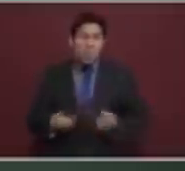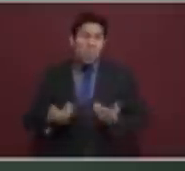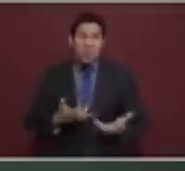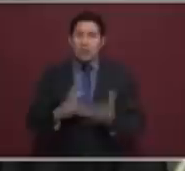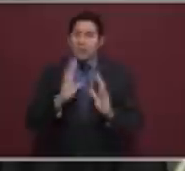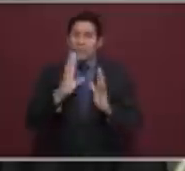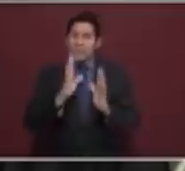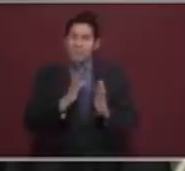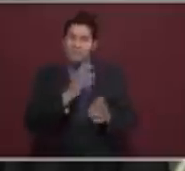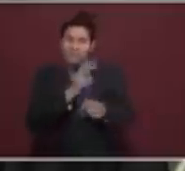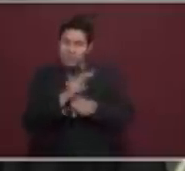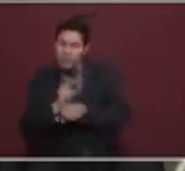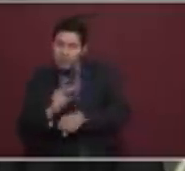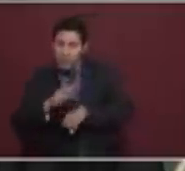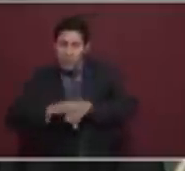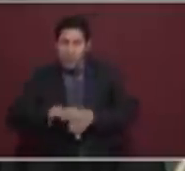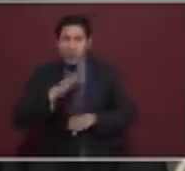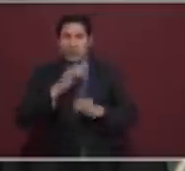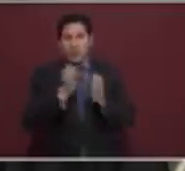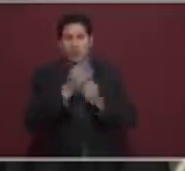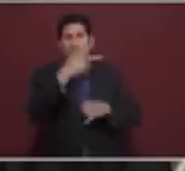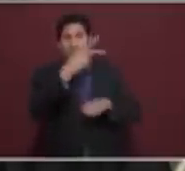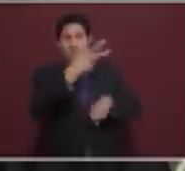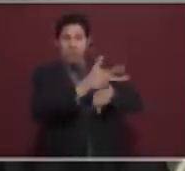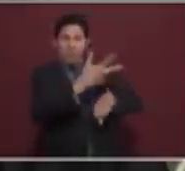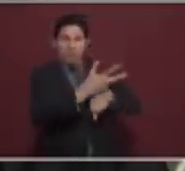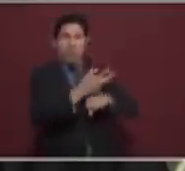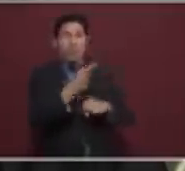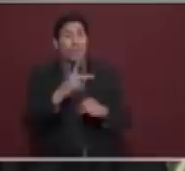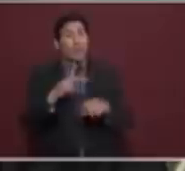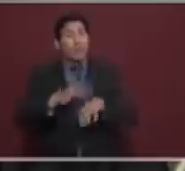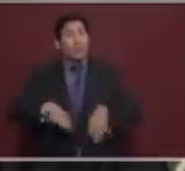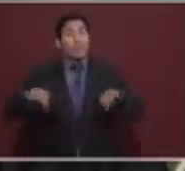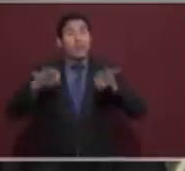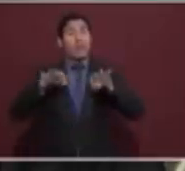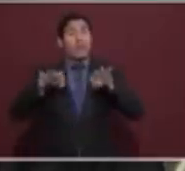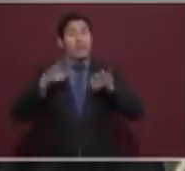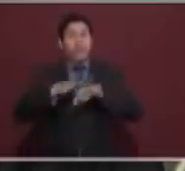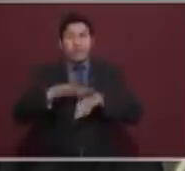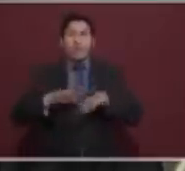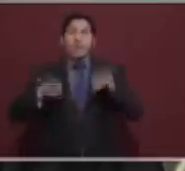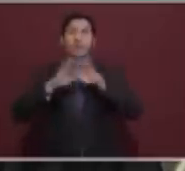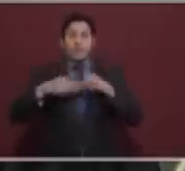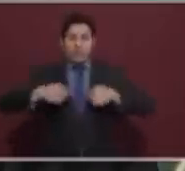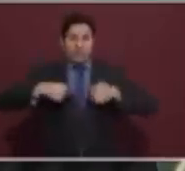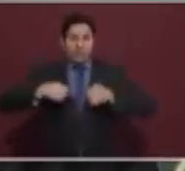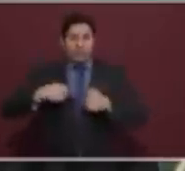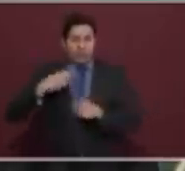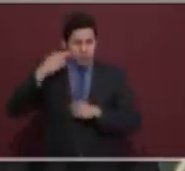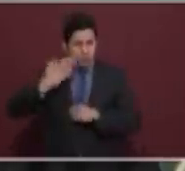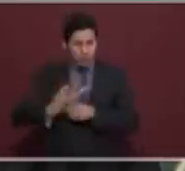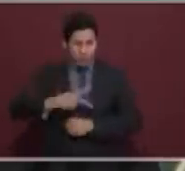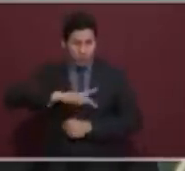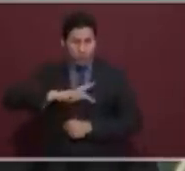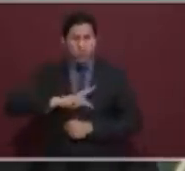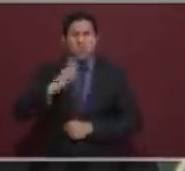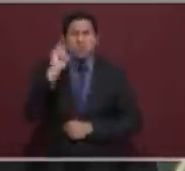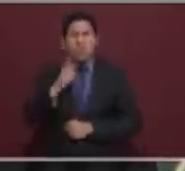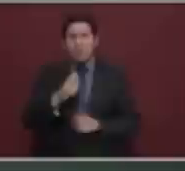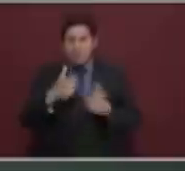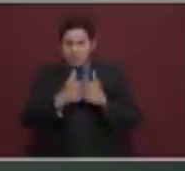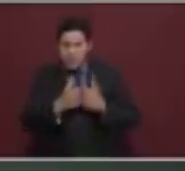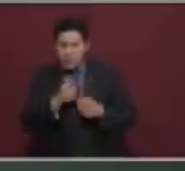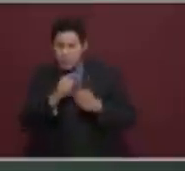americano pero particularmente asumir nosotros la responsabilidad de fortalecer el combate